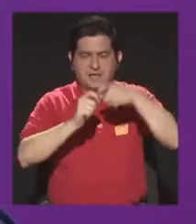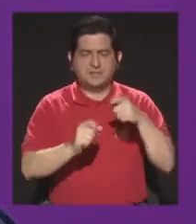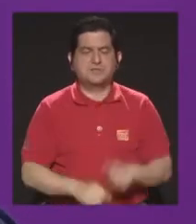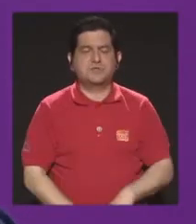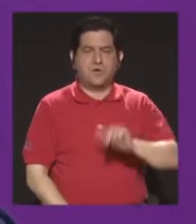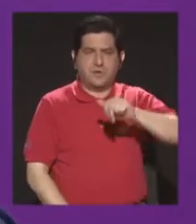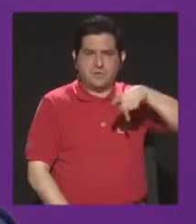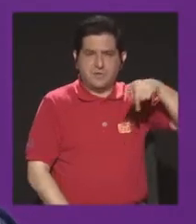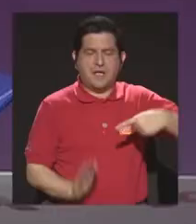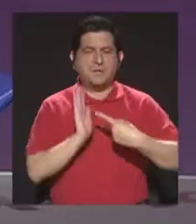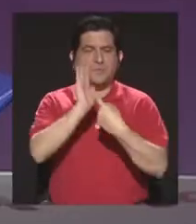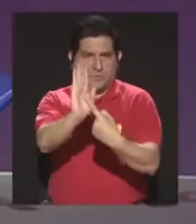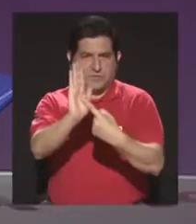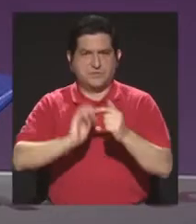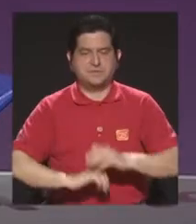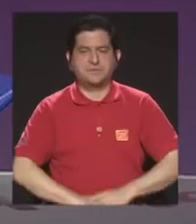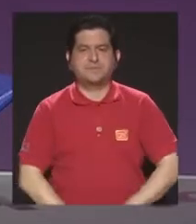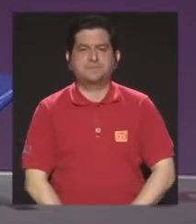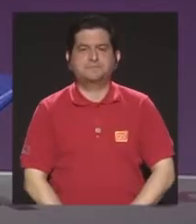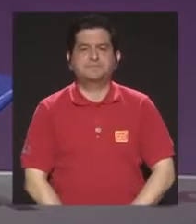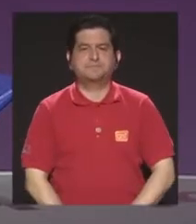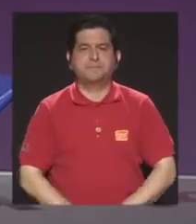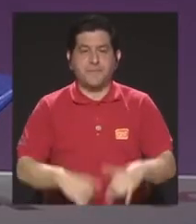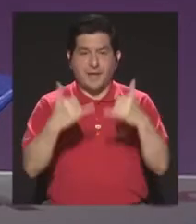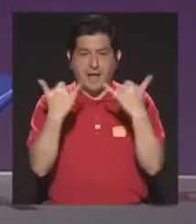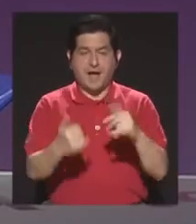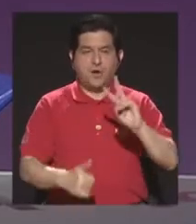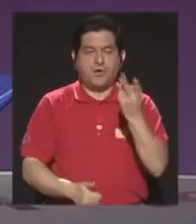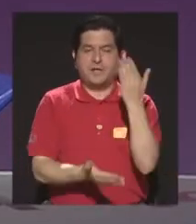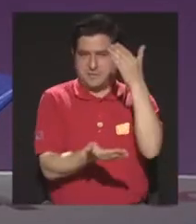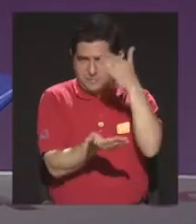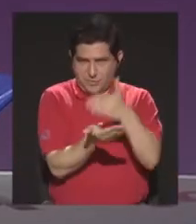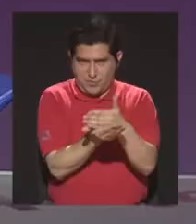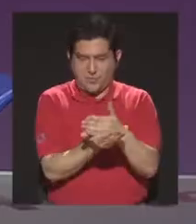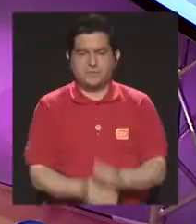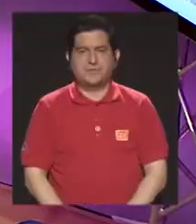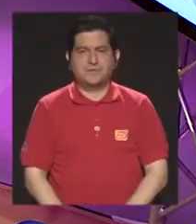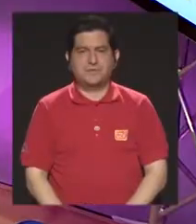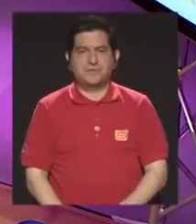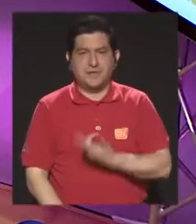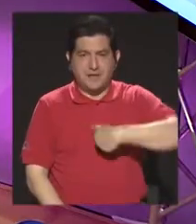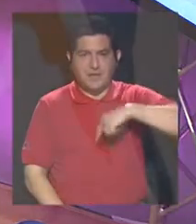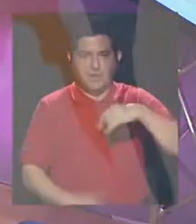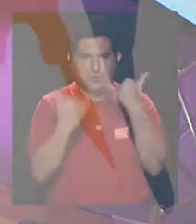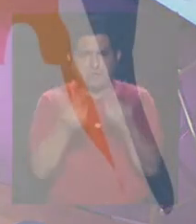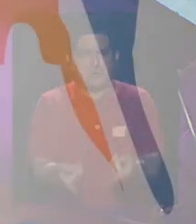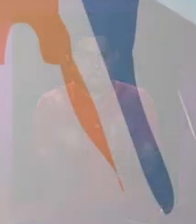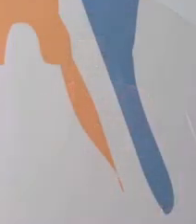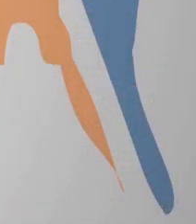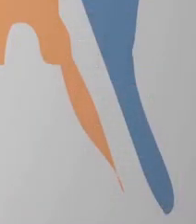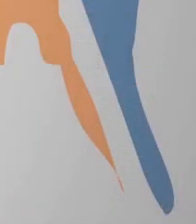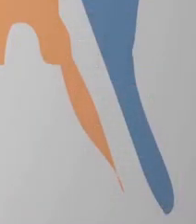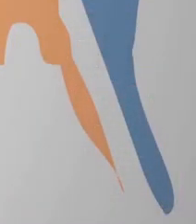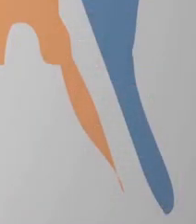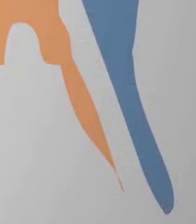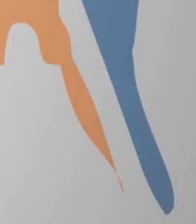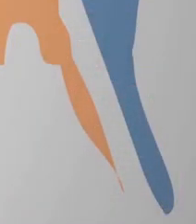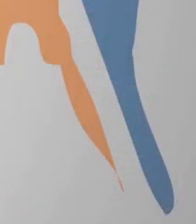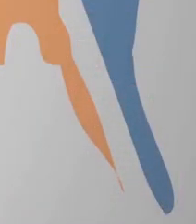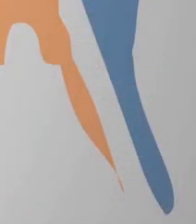aplicación evidencia. Les está evidenciando. Vamos a un segundo corte y estamos en breve de regreso con